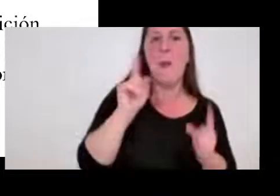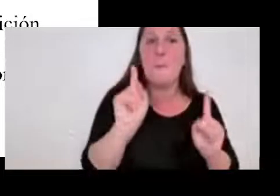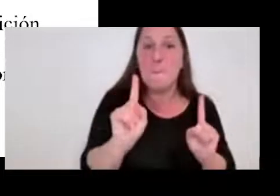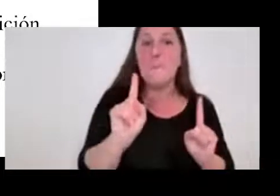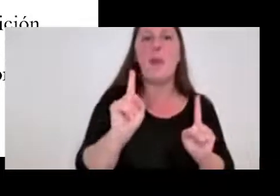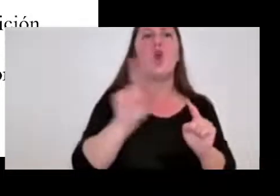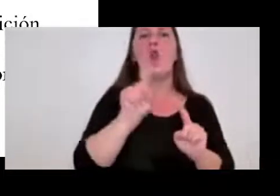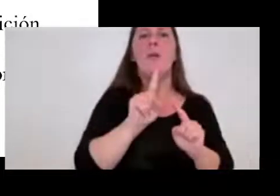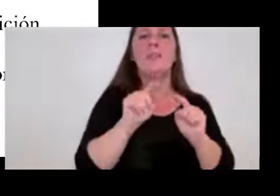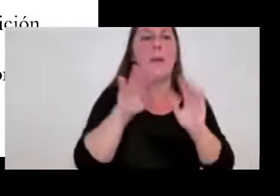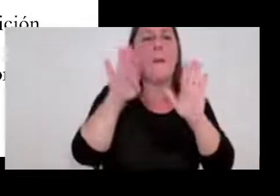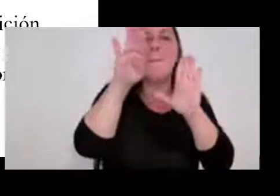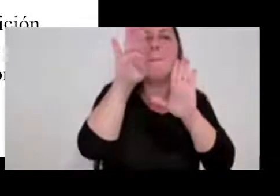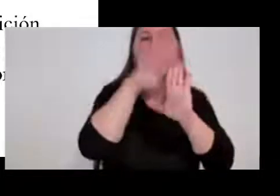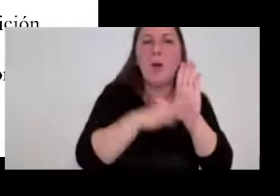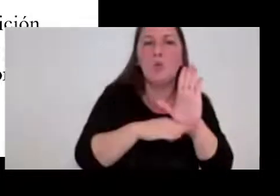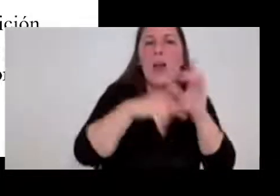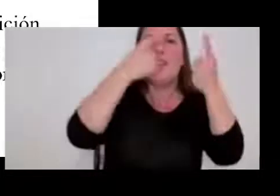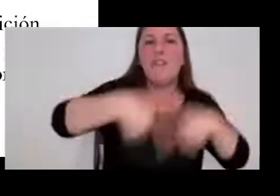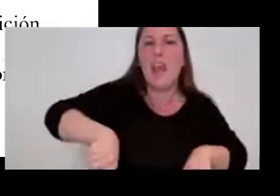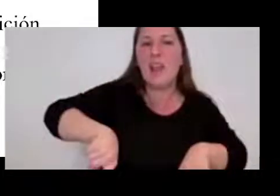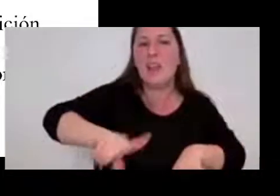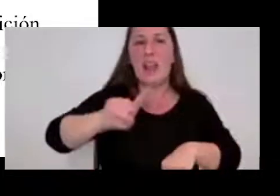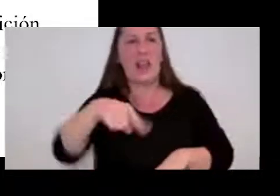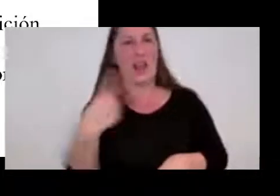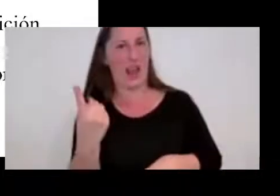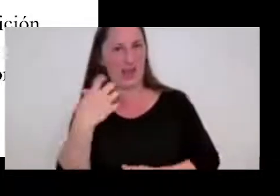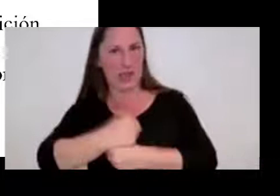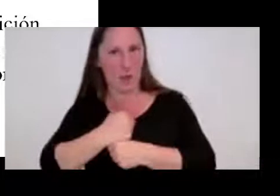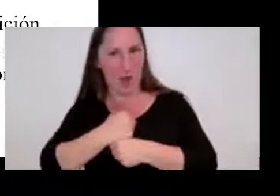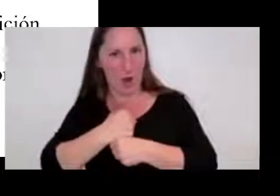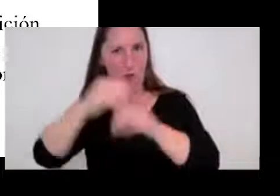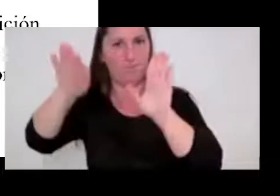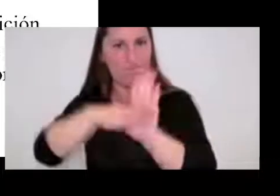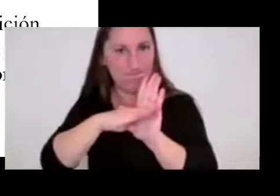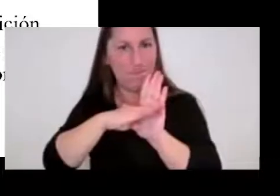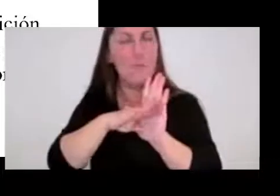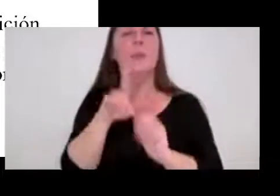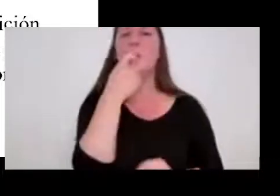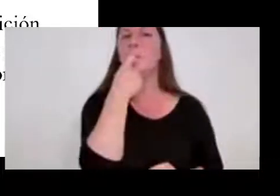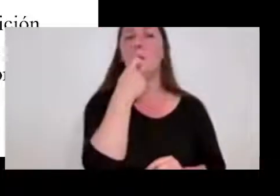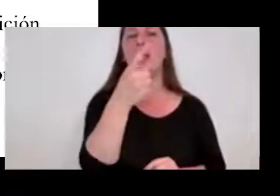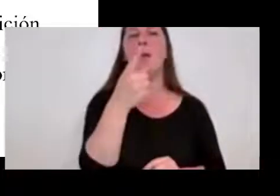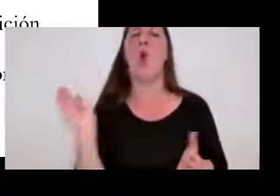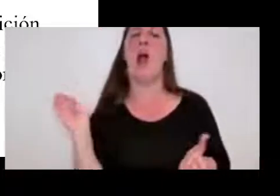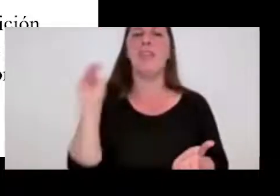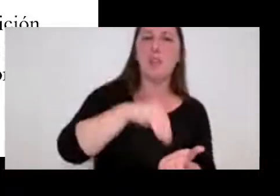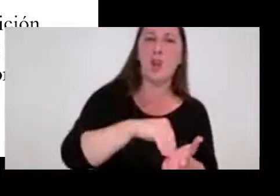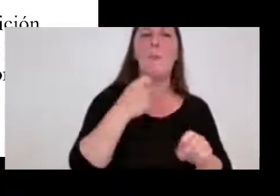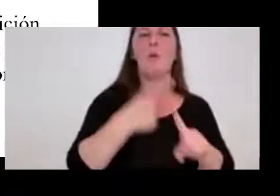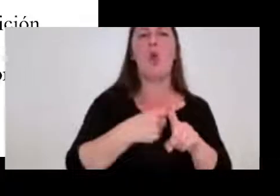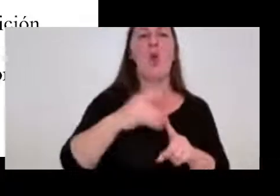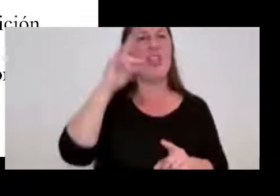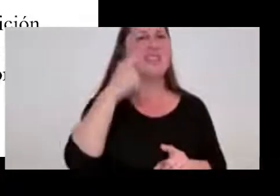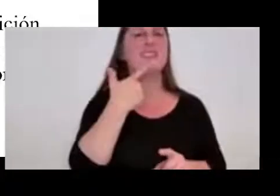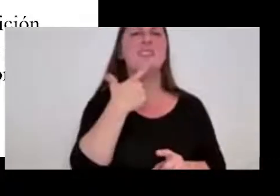pauta distinta de la puesta de trabajo. Y da como ejemplo un adicional por destajo o por cantidad